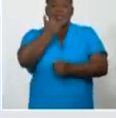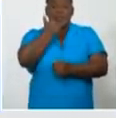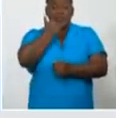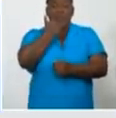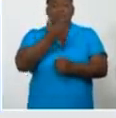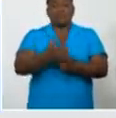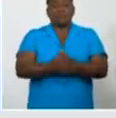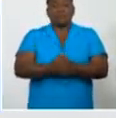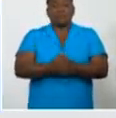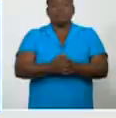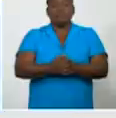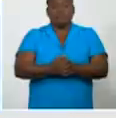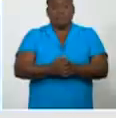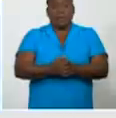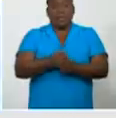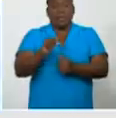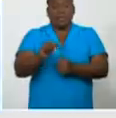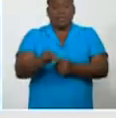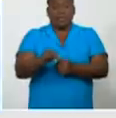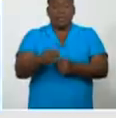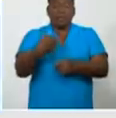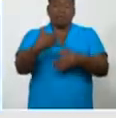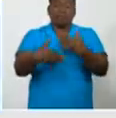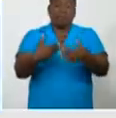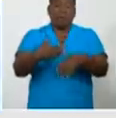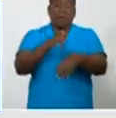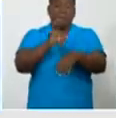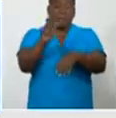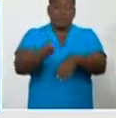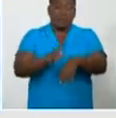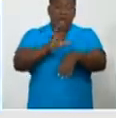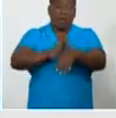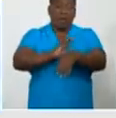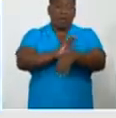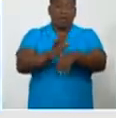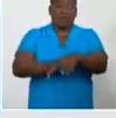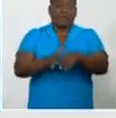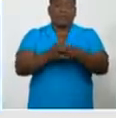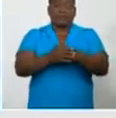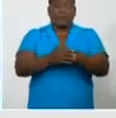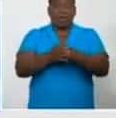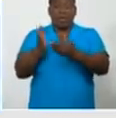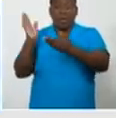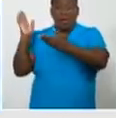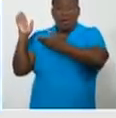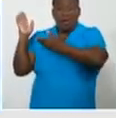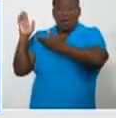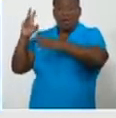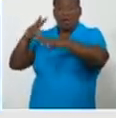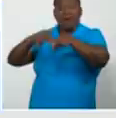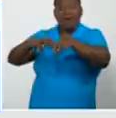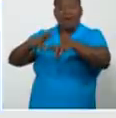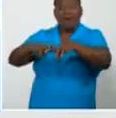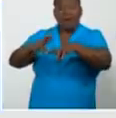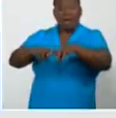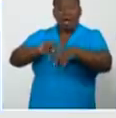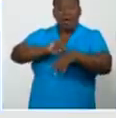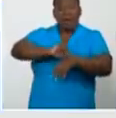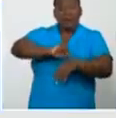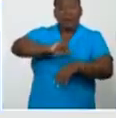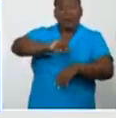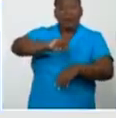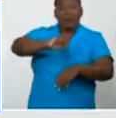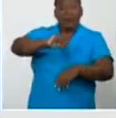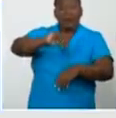un número importante de casos. La Habana, como se puede ver ahí, en su curva, no logra